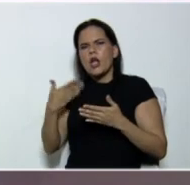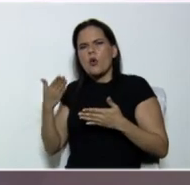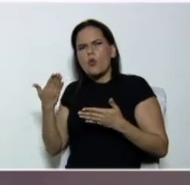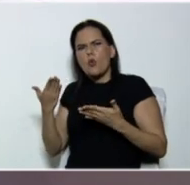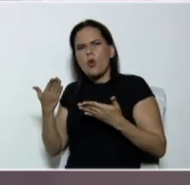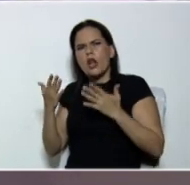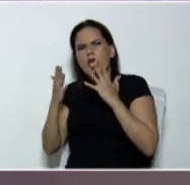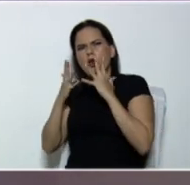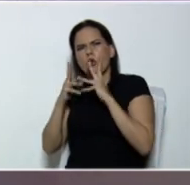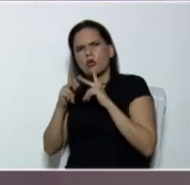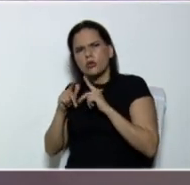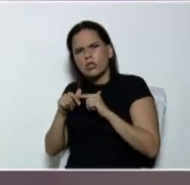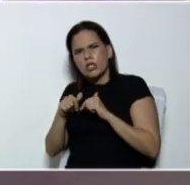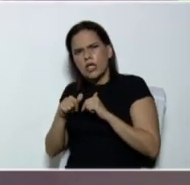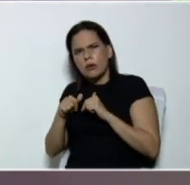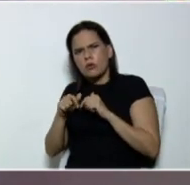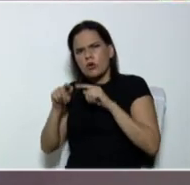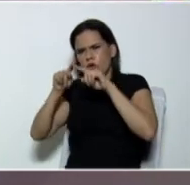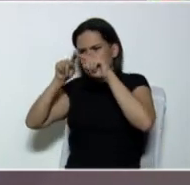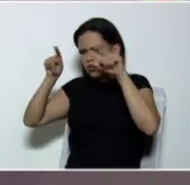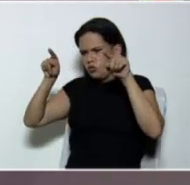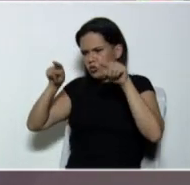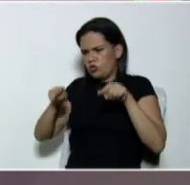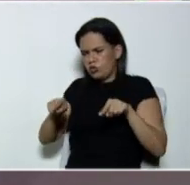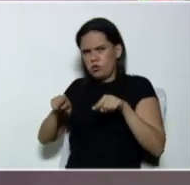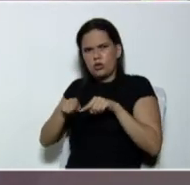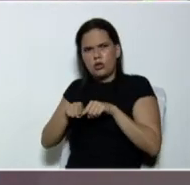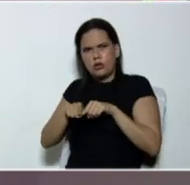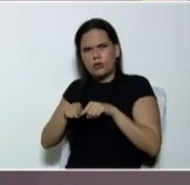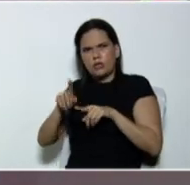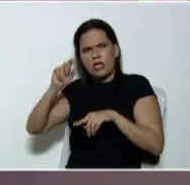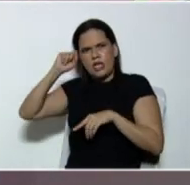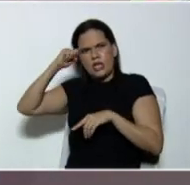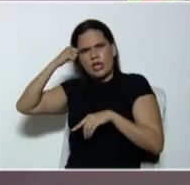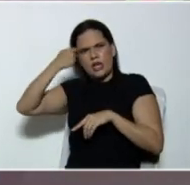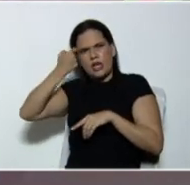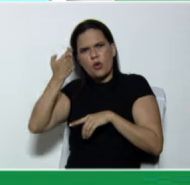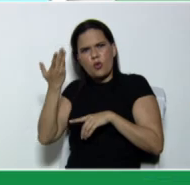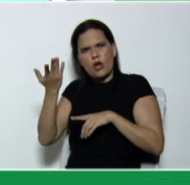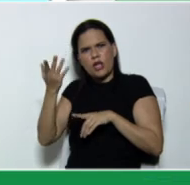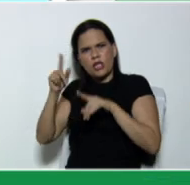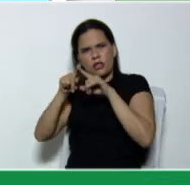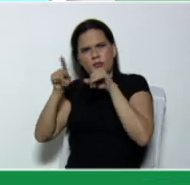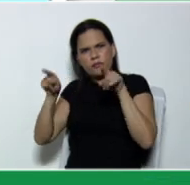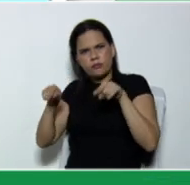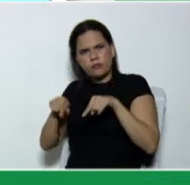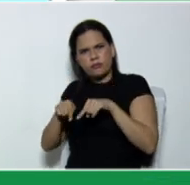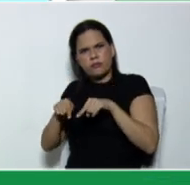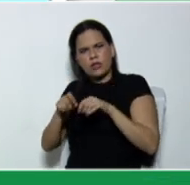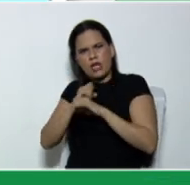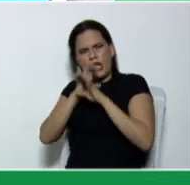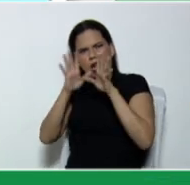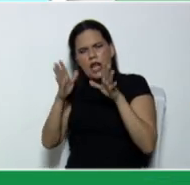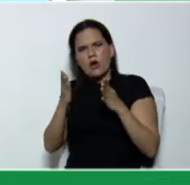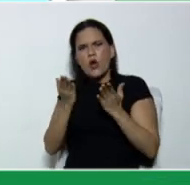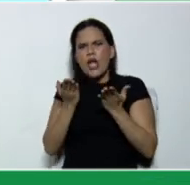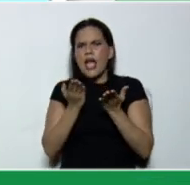contamos sus lados, su cantidad de lados. ¿Recuerdas estas figuras, Heiler? Por supuesto. Que las hemos visto en clases anteriores. En clases